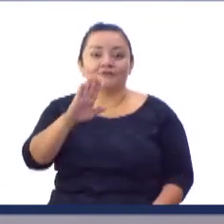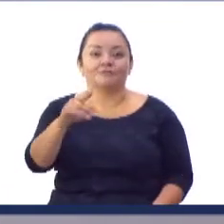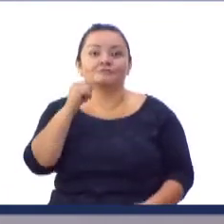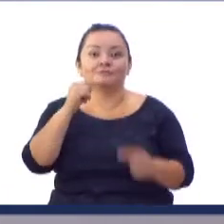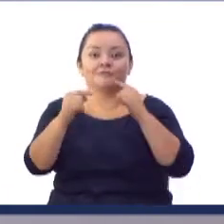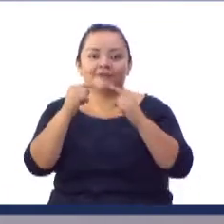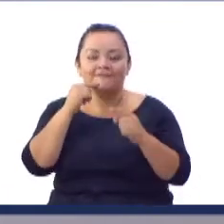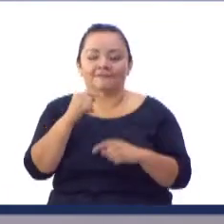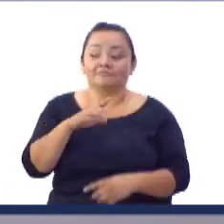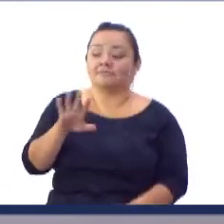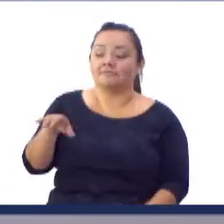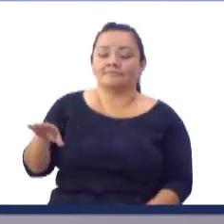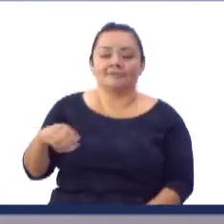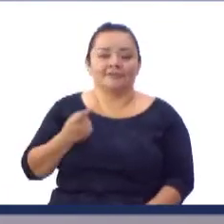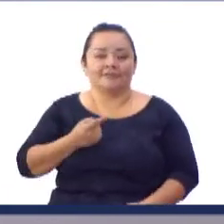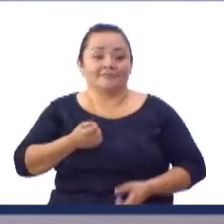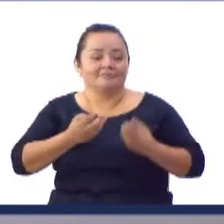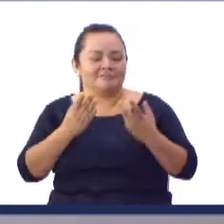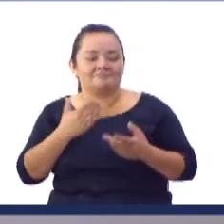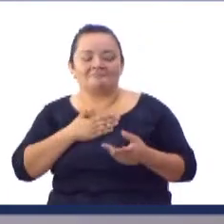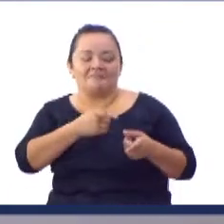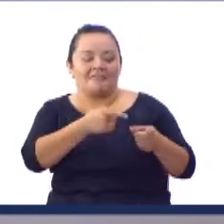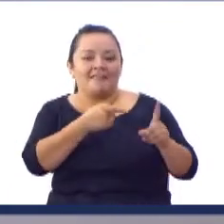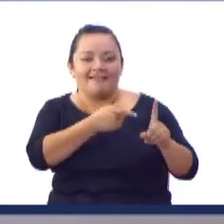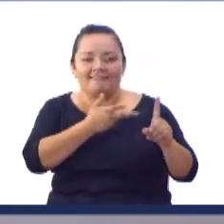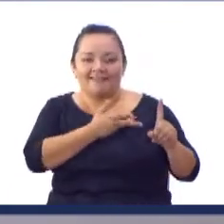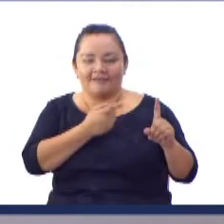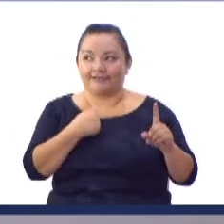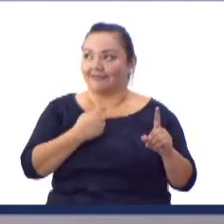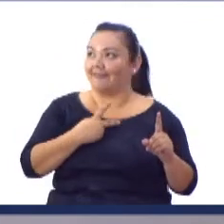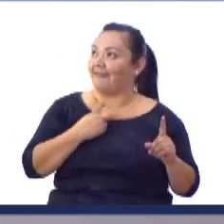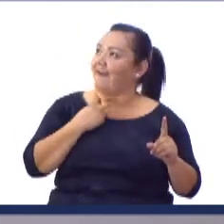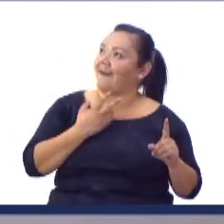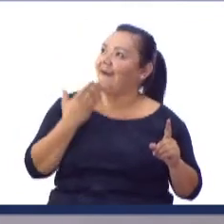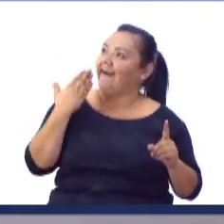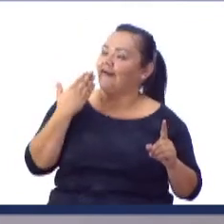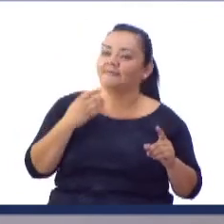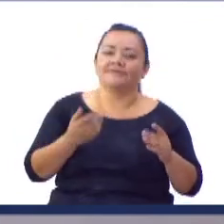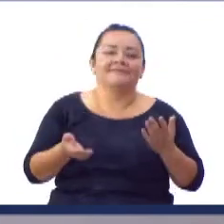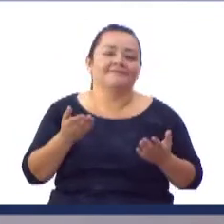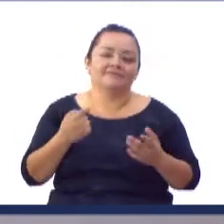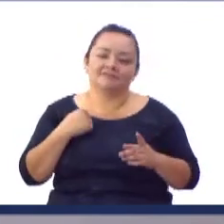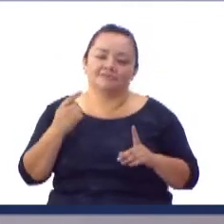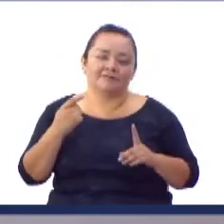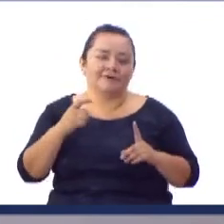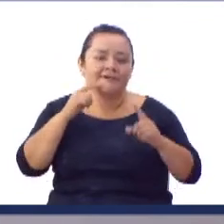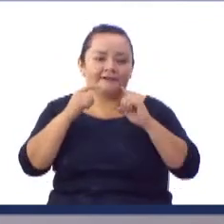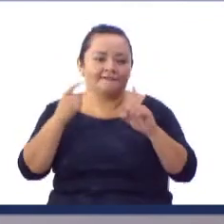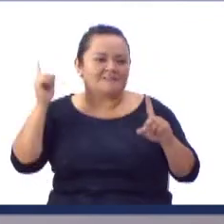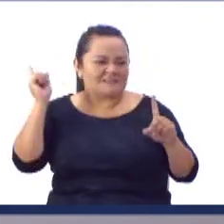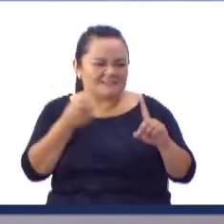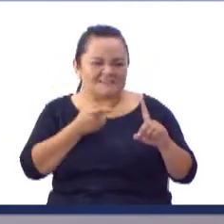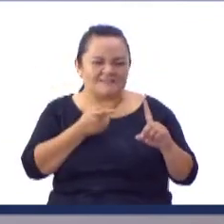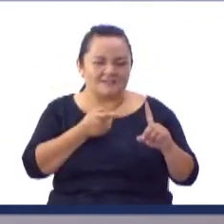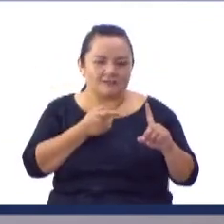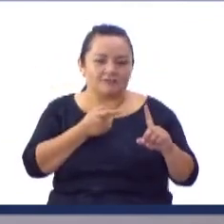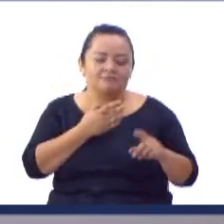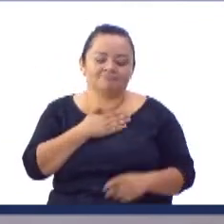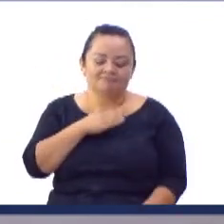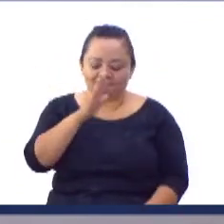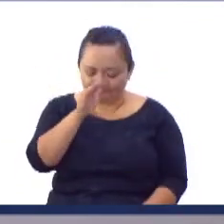su jefe habla bien de usted se siente bonito vea pero qué fuego se siente cuando se lo acaban hermano